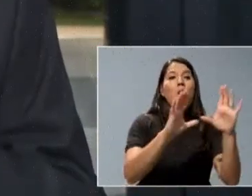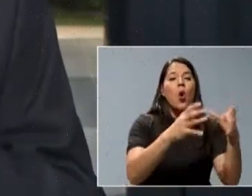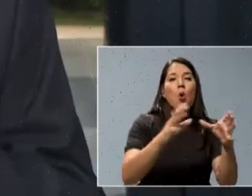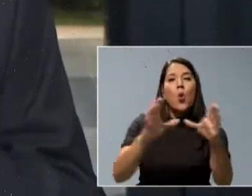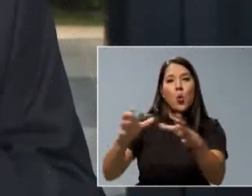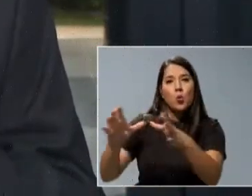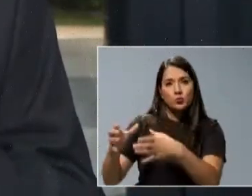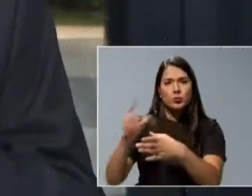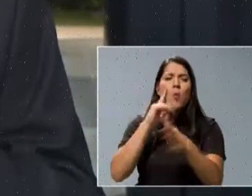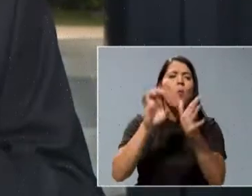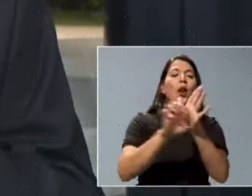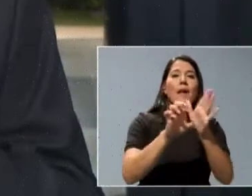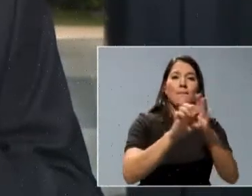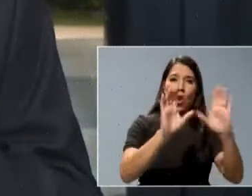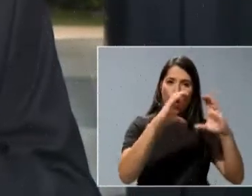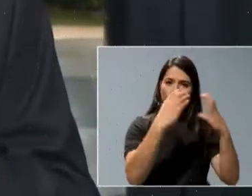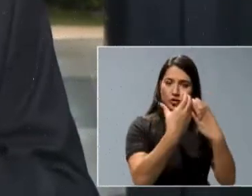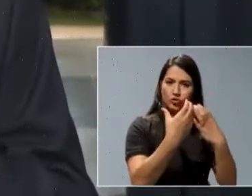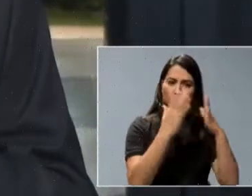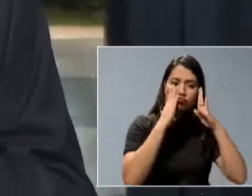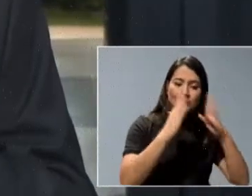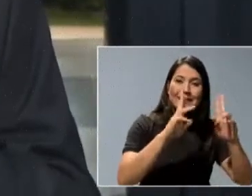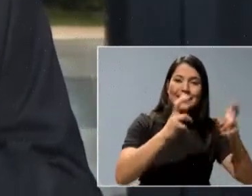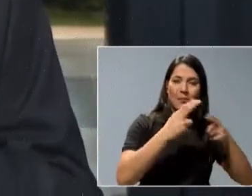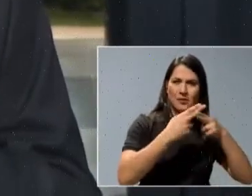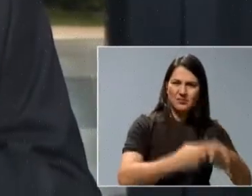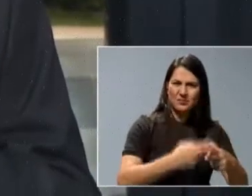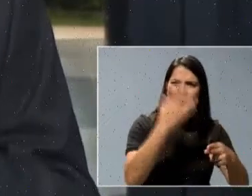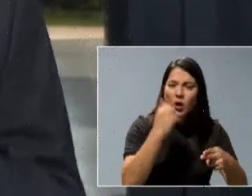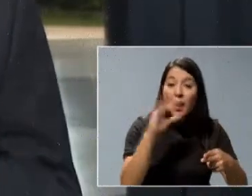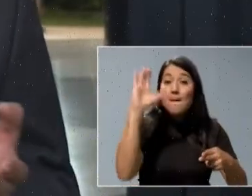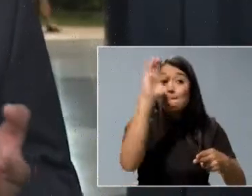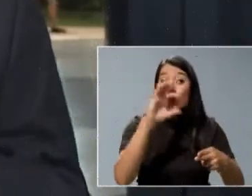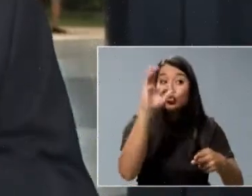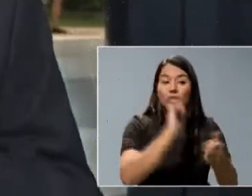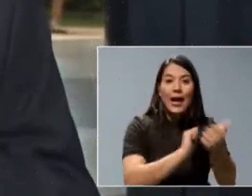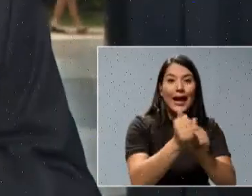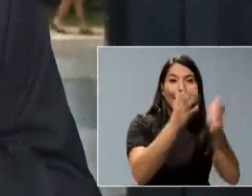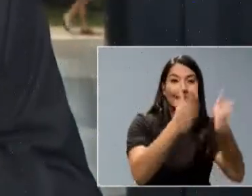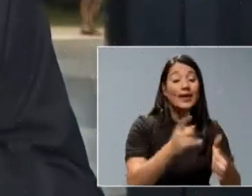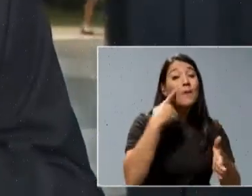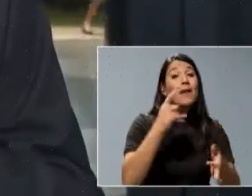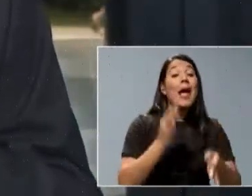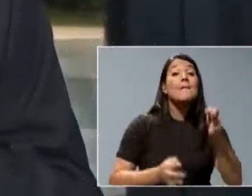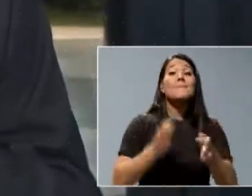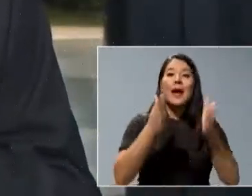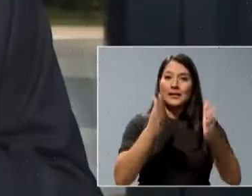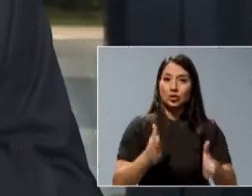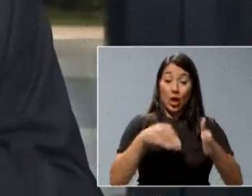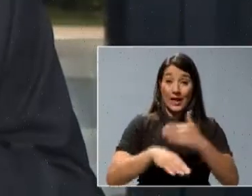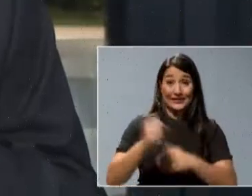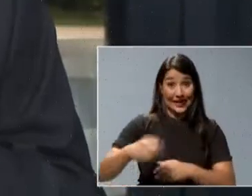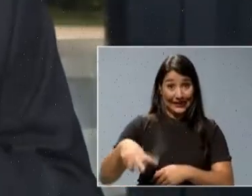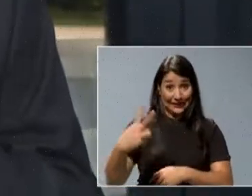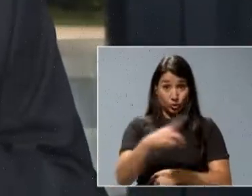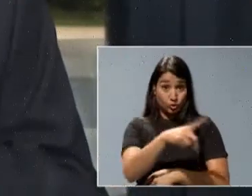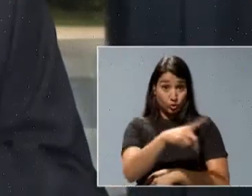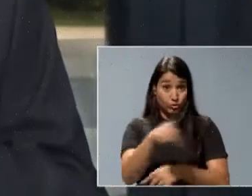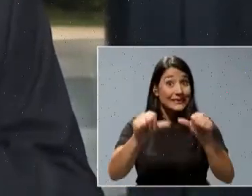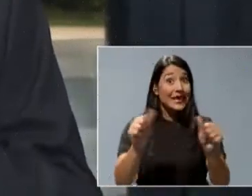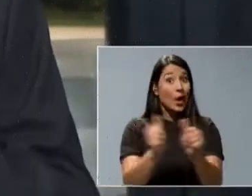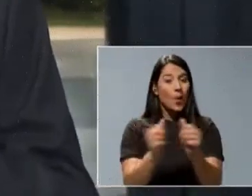de la Comisión de Nombramientos que está escuchando a candidatos para lo que son magistrados suplentes de la Sala Segunda. Continúen ustedes con